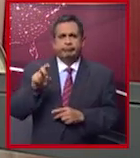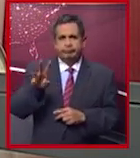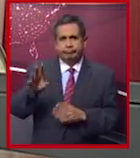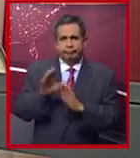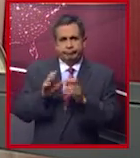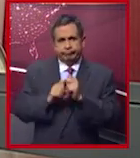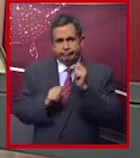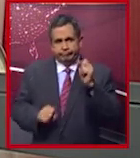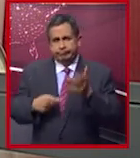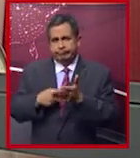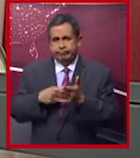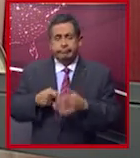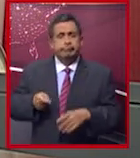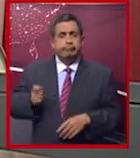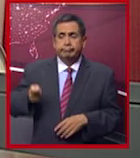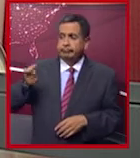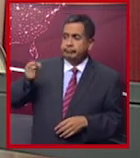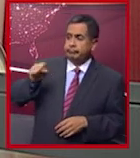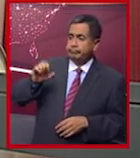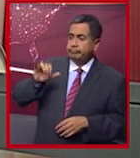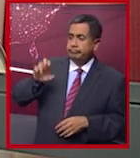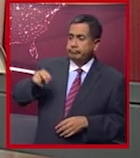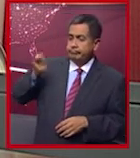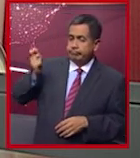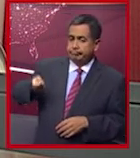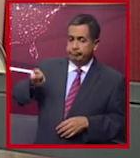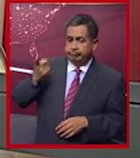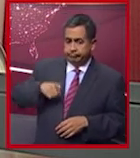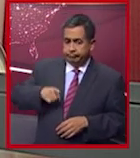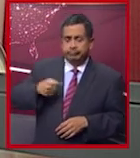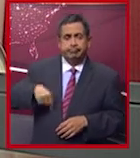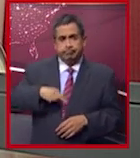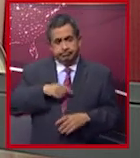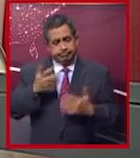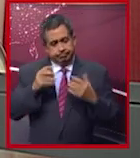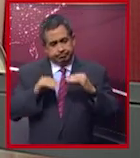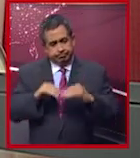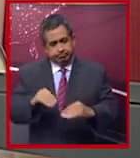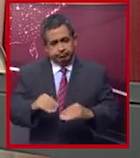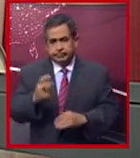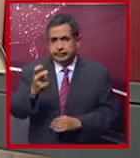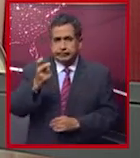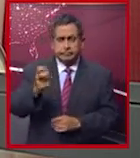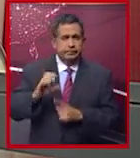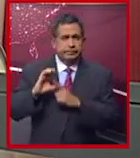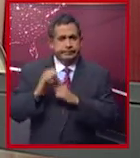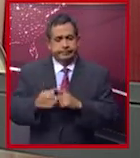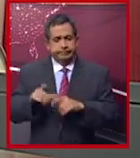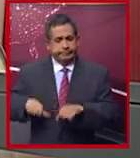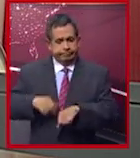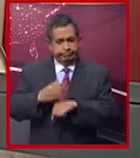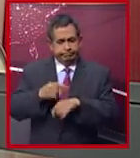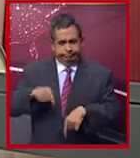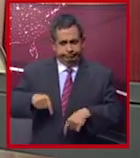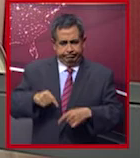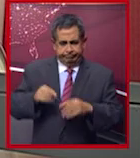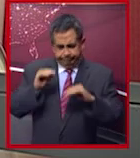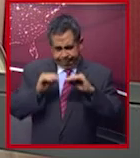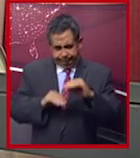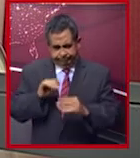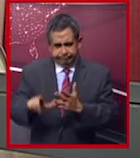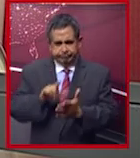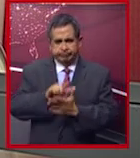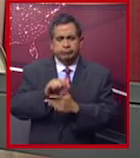constitucional, conforme a una sentencia de la Suprema Corte de Justicia de la Nación. Por ese motivo, la Comisión de Gobernación fundamentó la Ley General